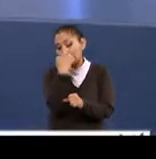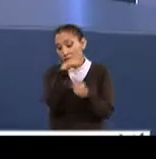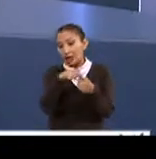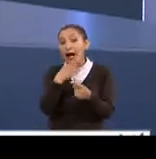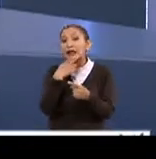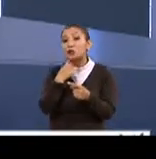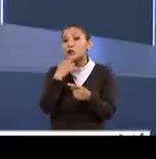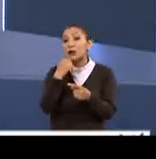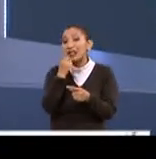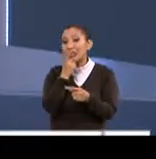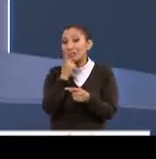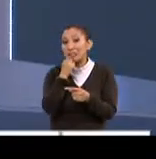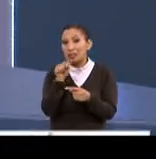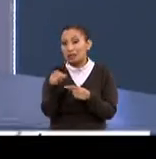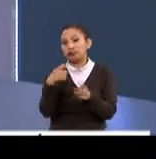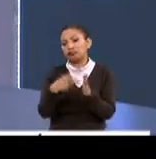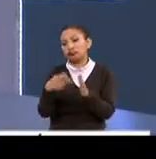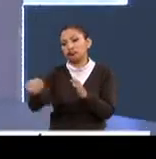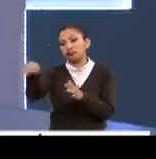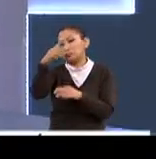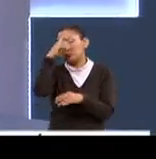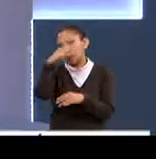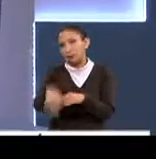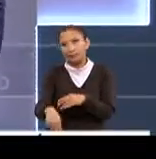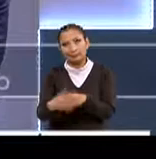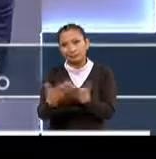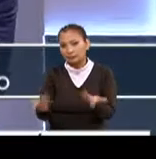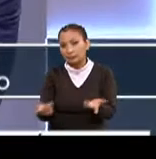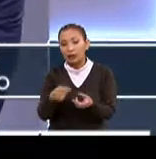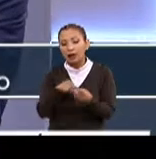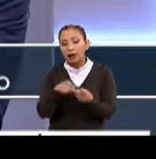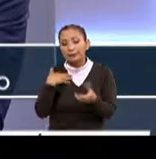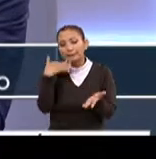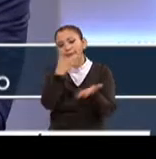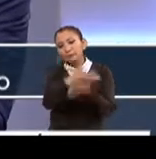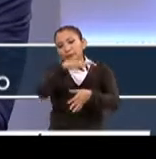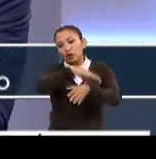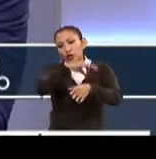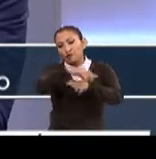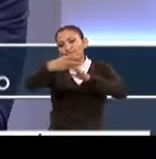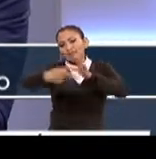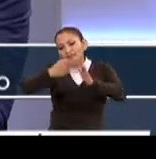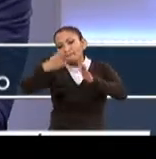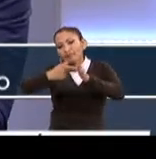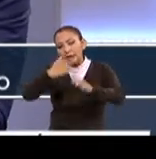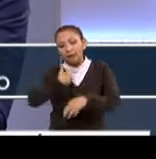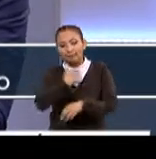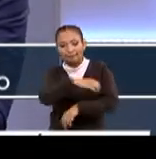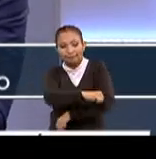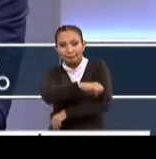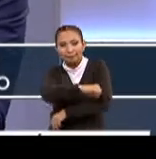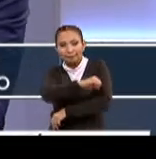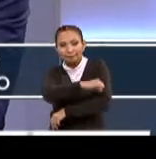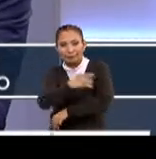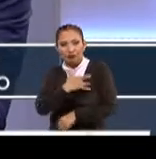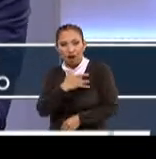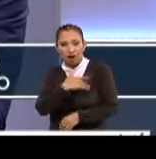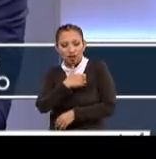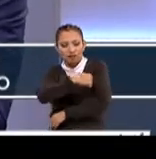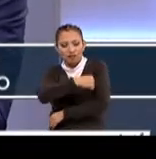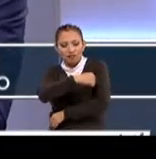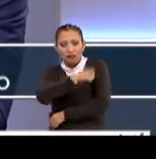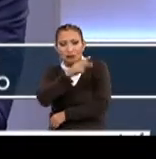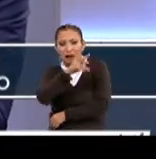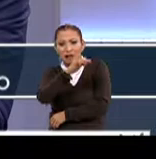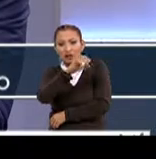que la diabetes es una enfermedad muy prevalente en México. Ir a chequeos periódicos, la presión arterial también es un factor muy importante.